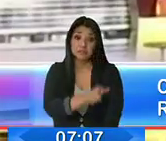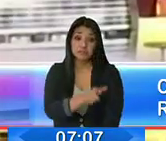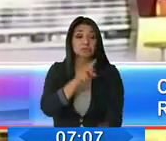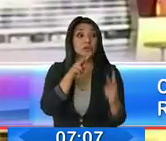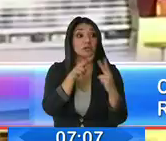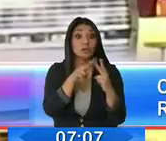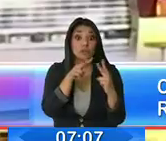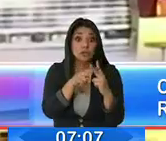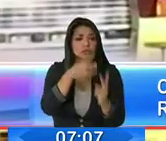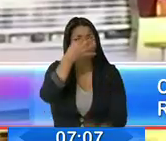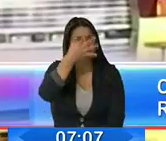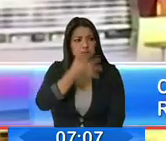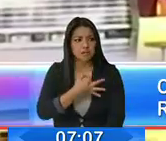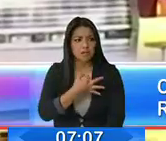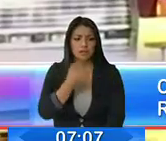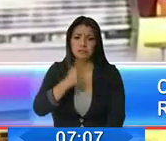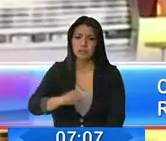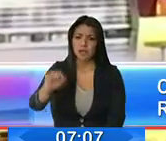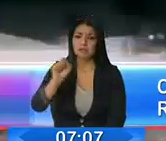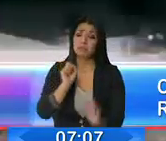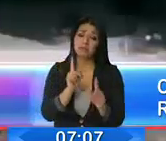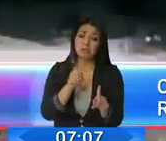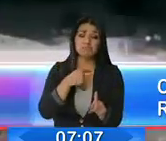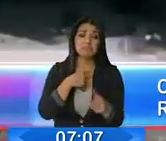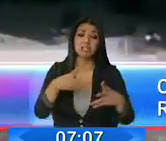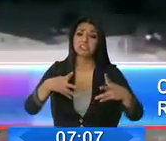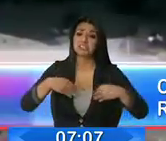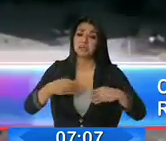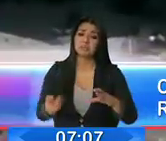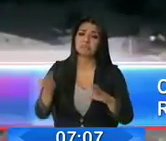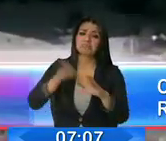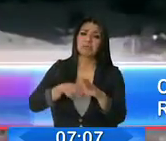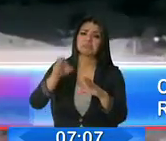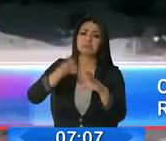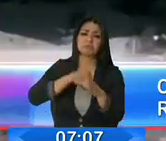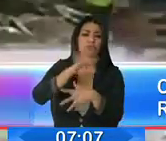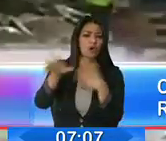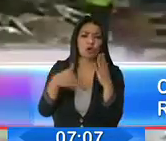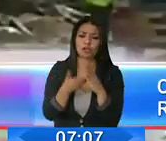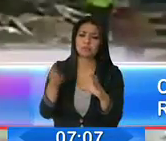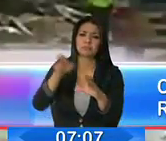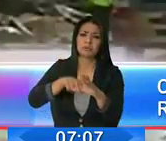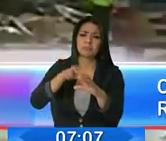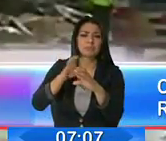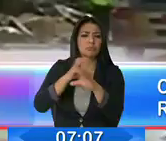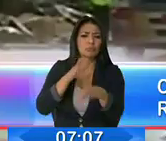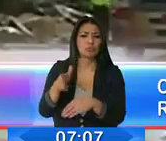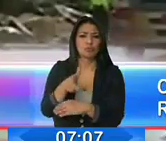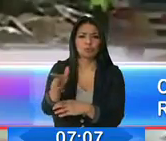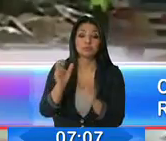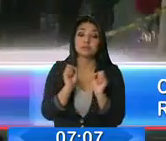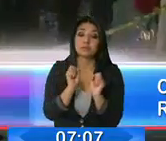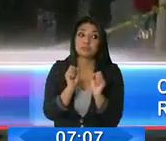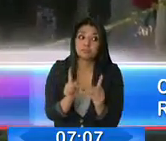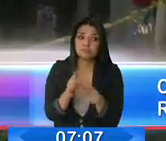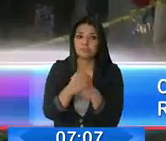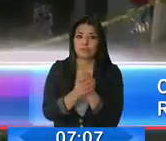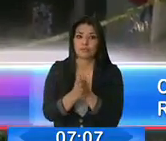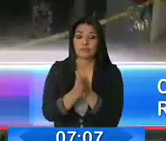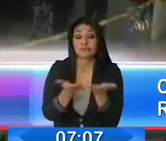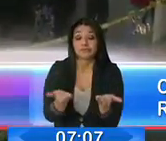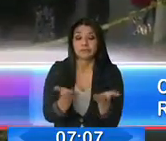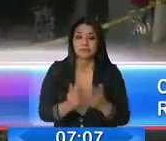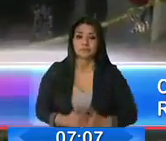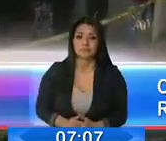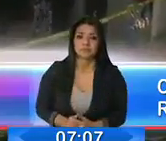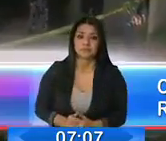conoce y que es seria viajó, entonces por eso nos convencimos todas de viajar en esta, aprovechar esa oportunidad. Además, en